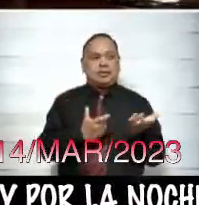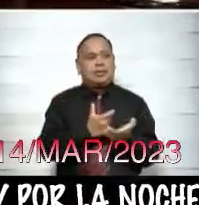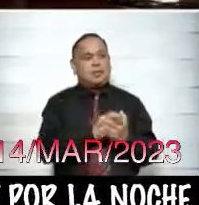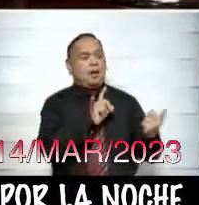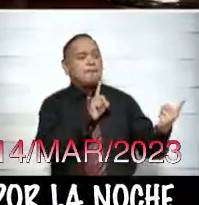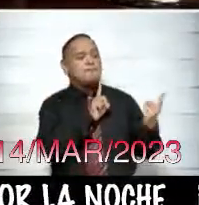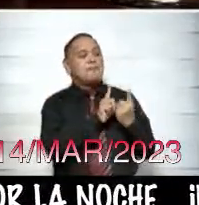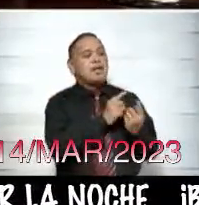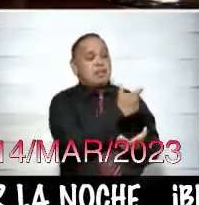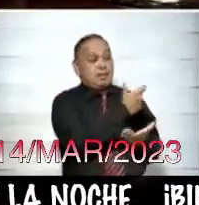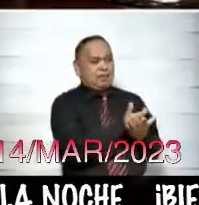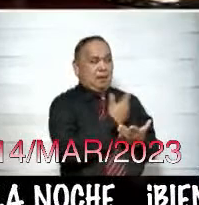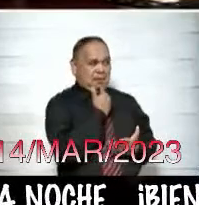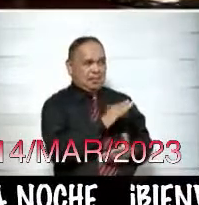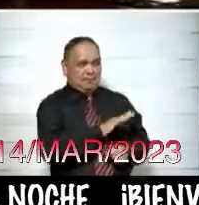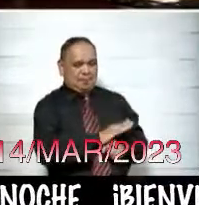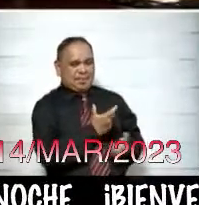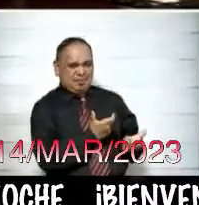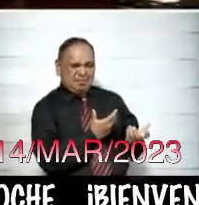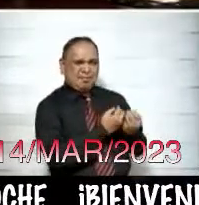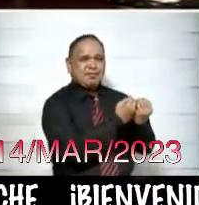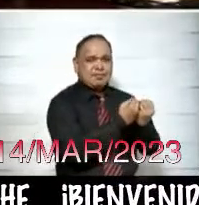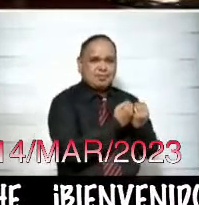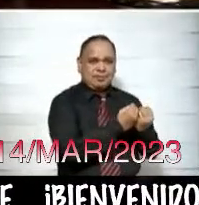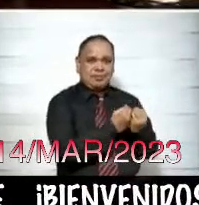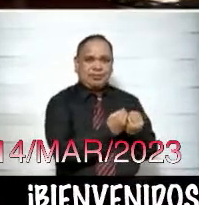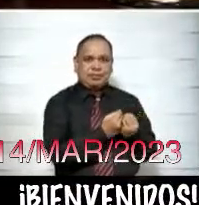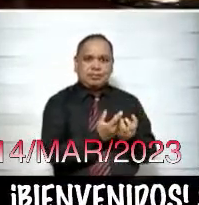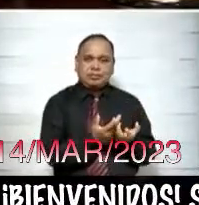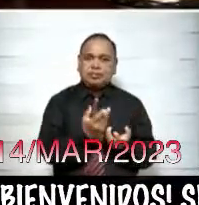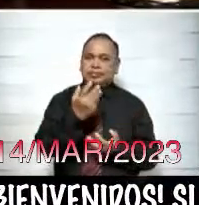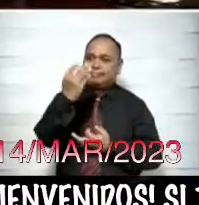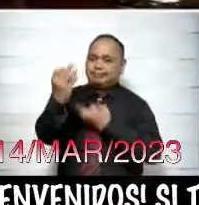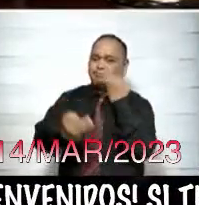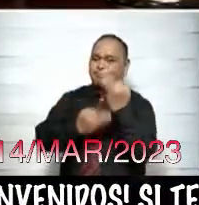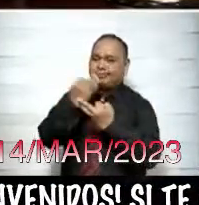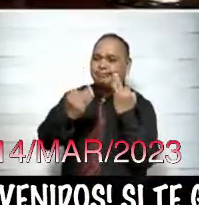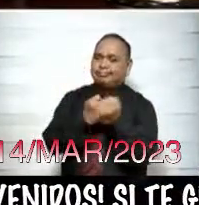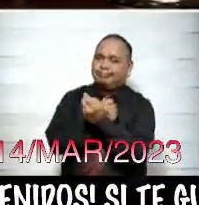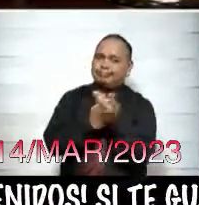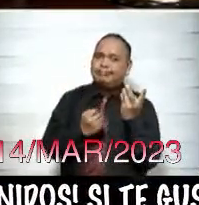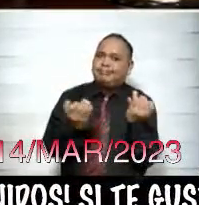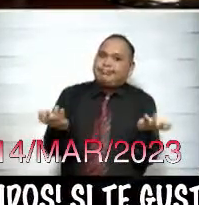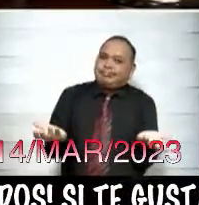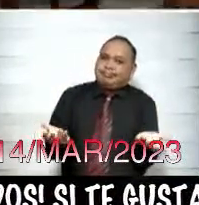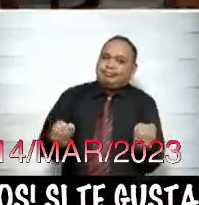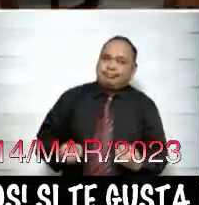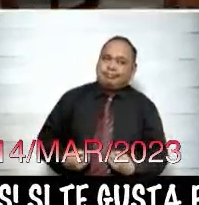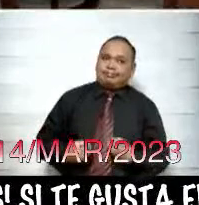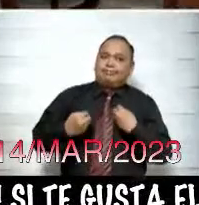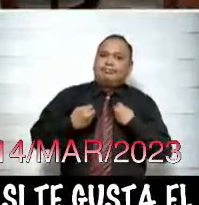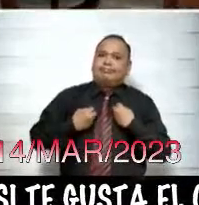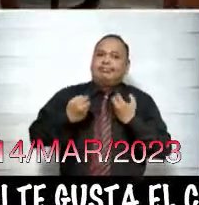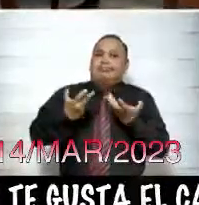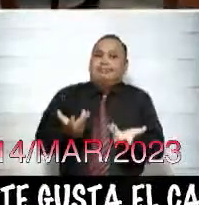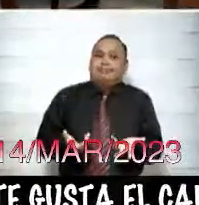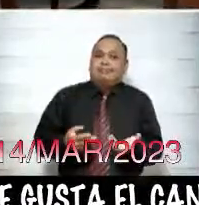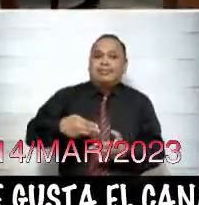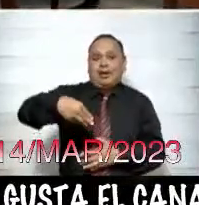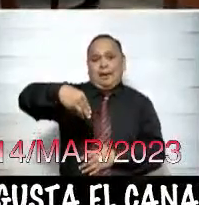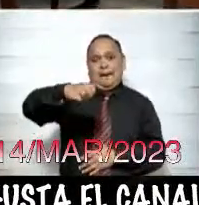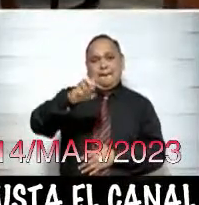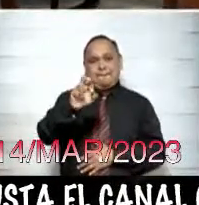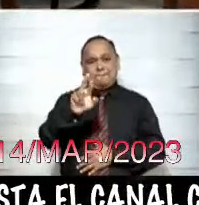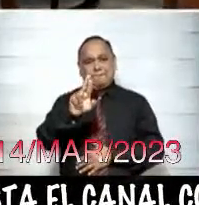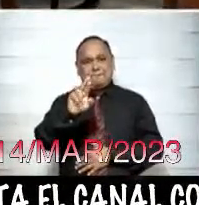los mercenarios de la noticia y lo que estamos hoy viviendo en Campeche, una... Bueno, más que mercenarios, las meretrices de